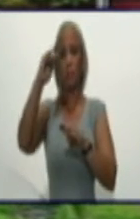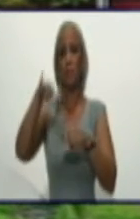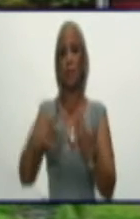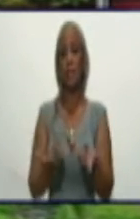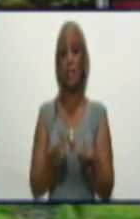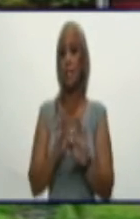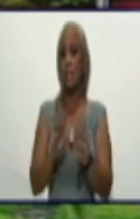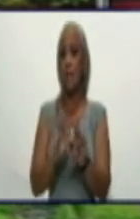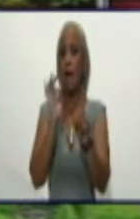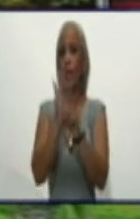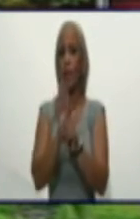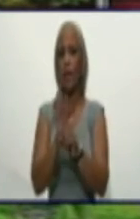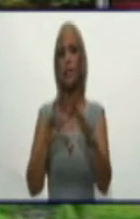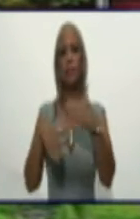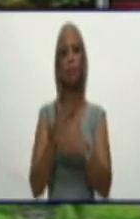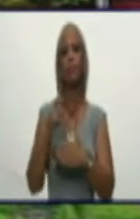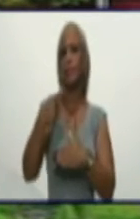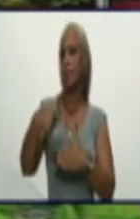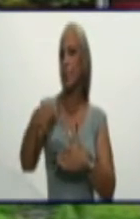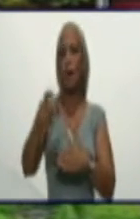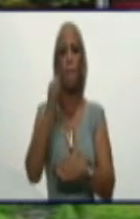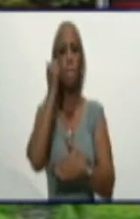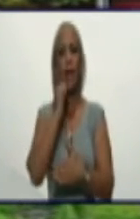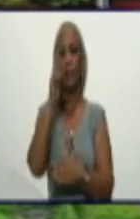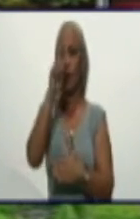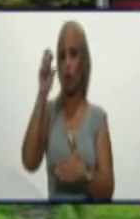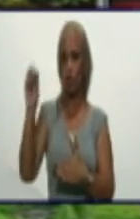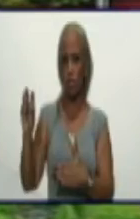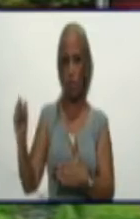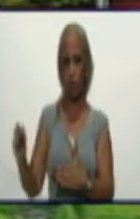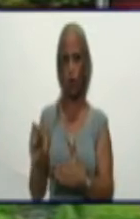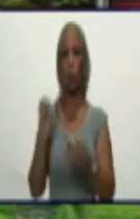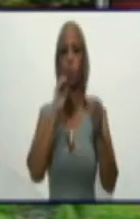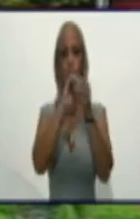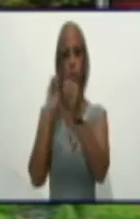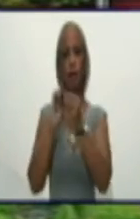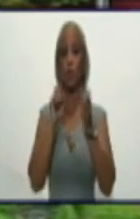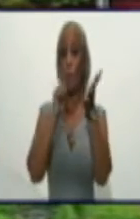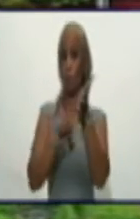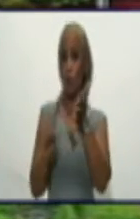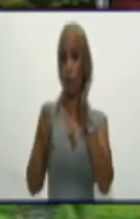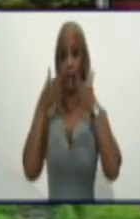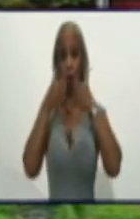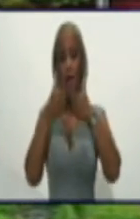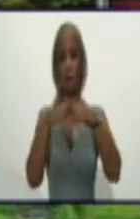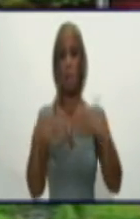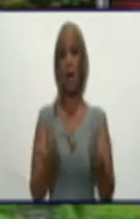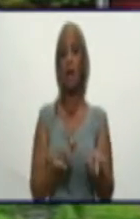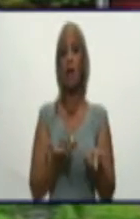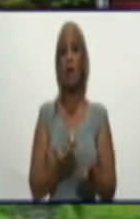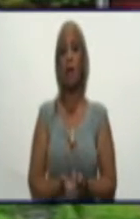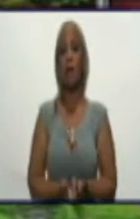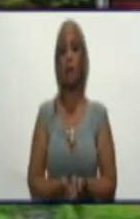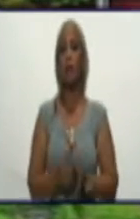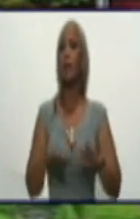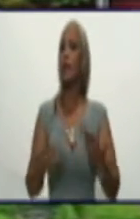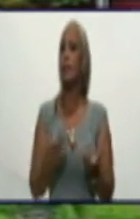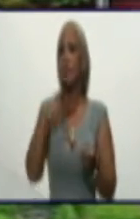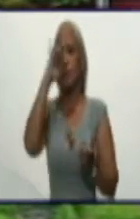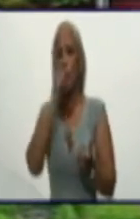desde hace varios días reportando más de 200 casos en la provincia de Granma, que si bien no es